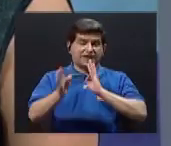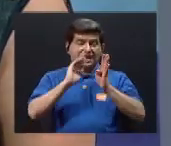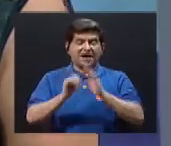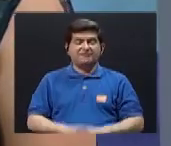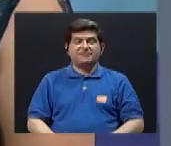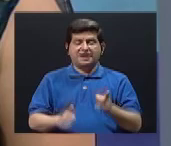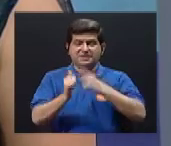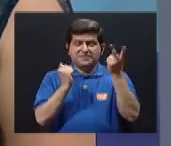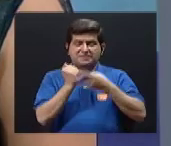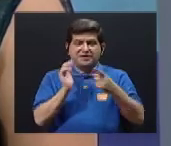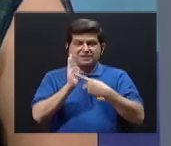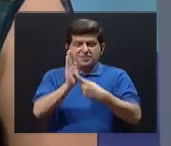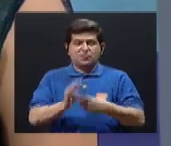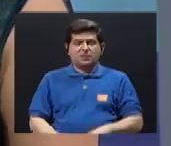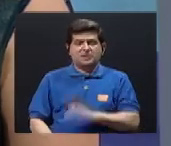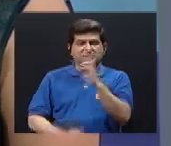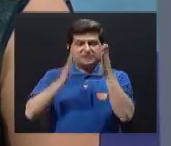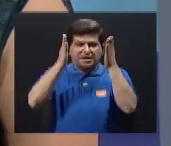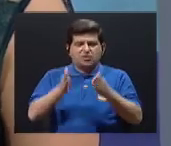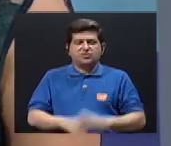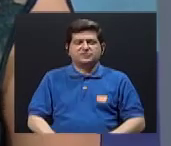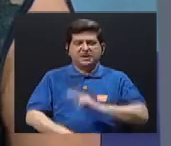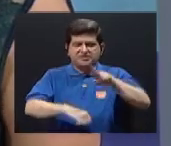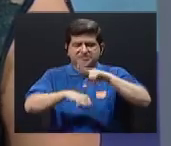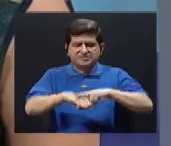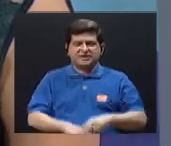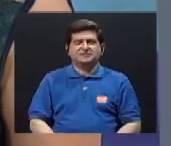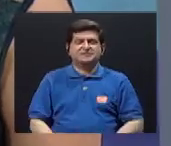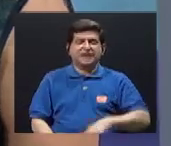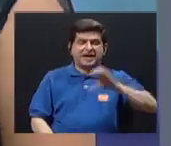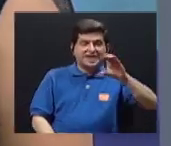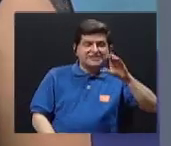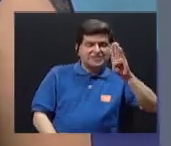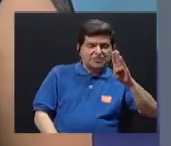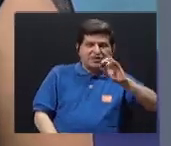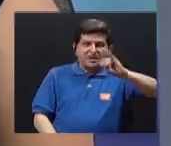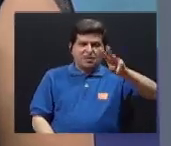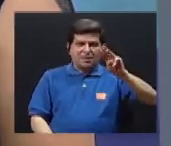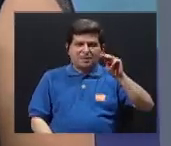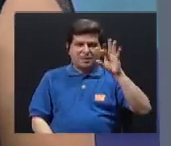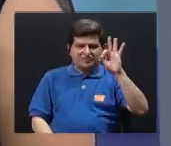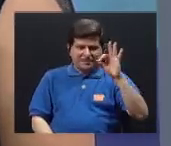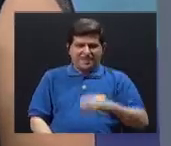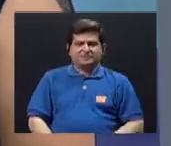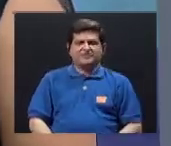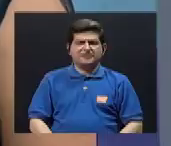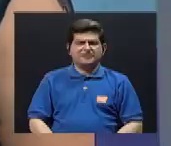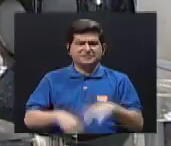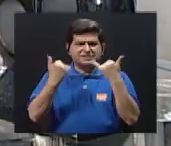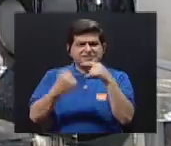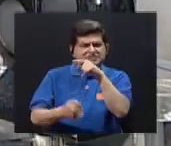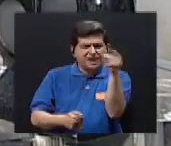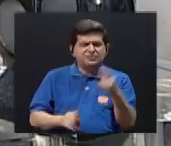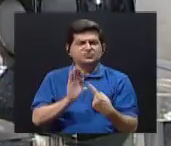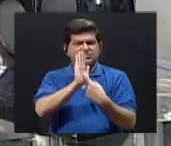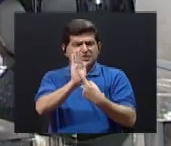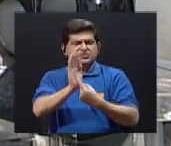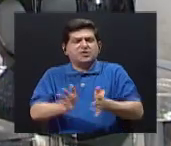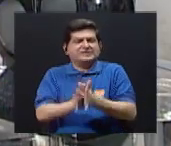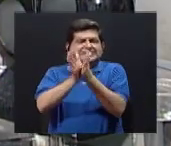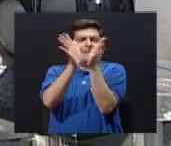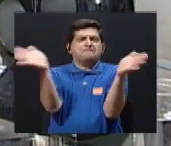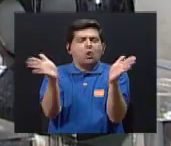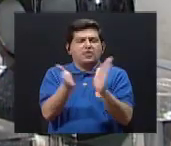Estamos hablando sobre el estreno de Tico Promedio con Cristian Bonilla y Juan Manuel Fernández, que están aquí con nosotros. Ustedes ya han hecho